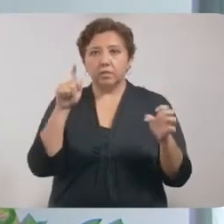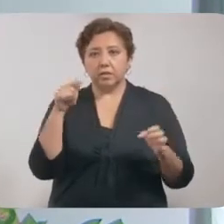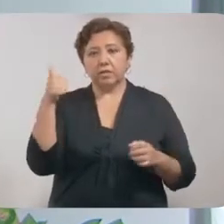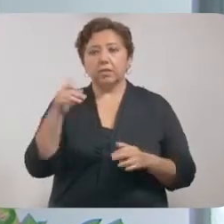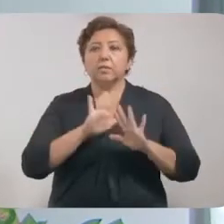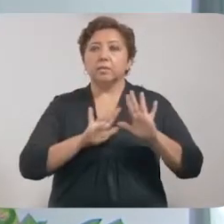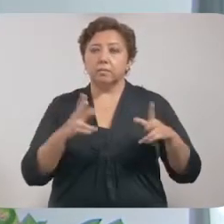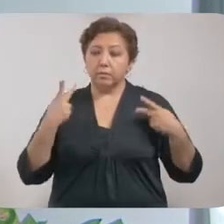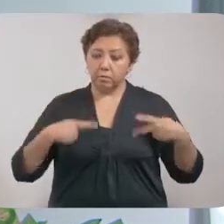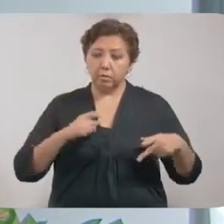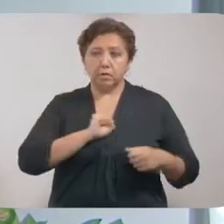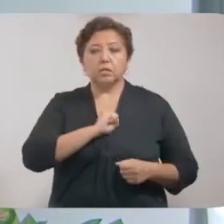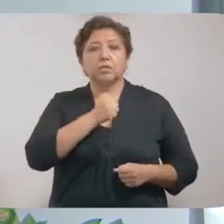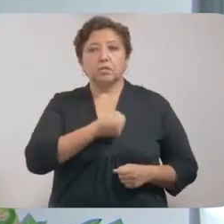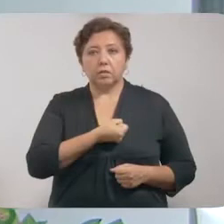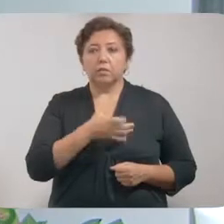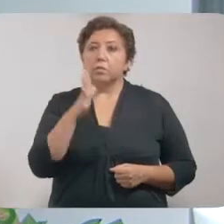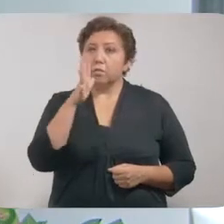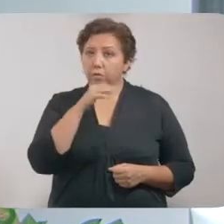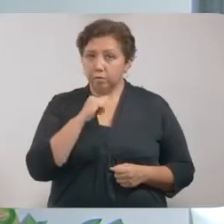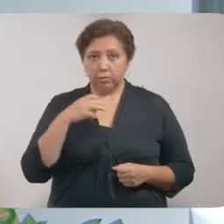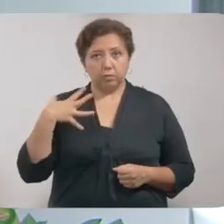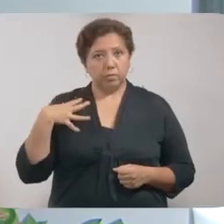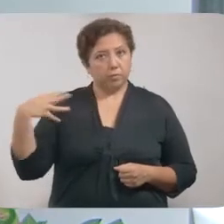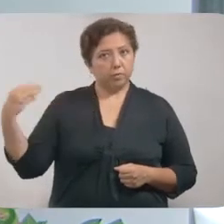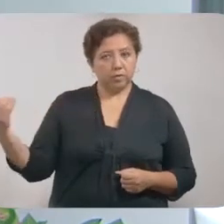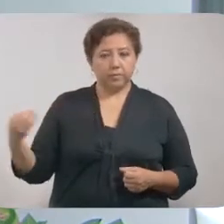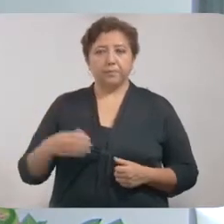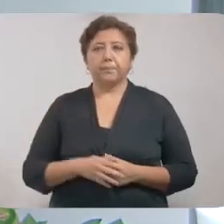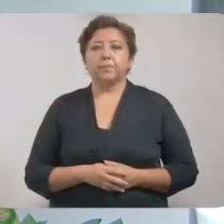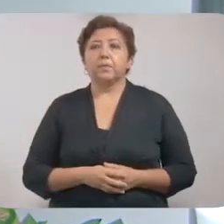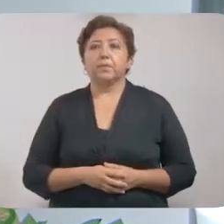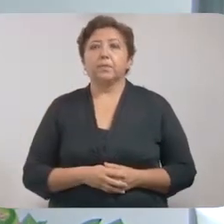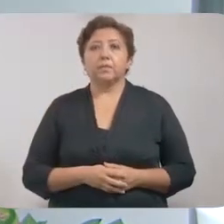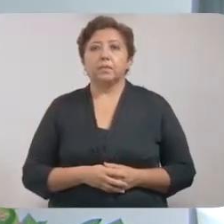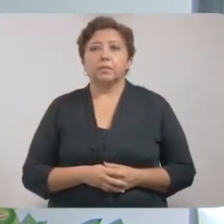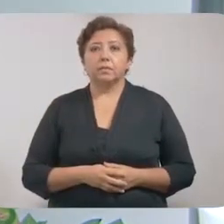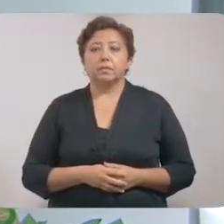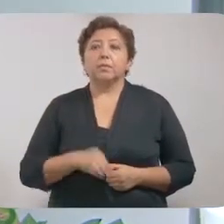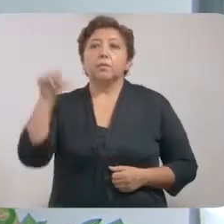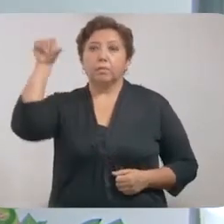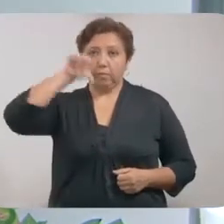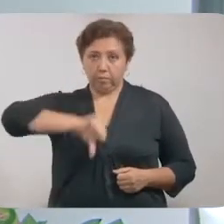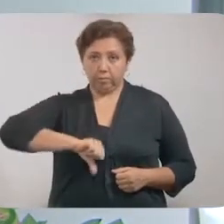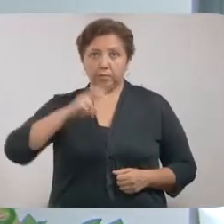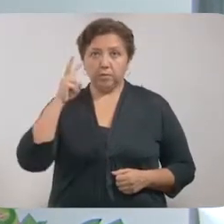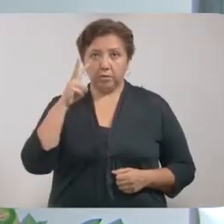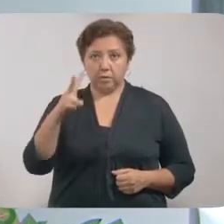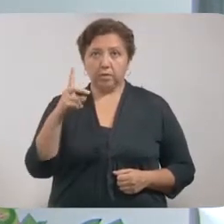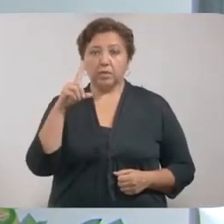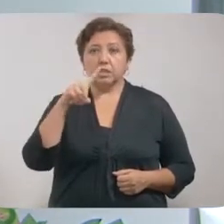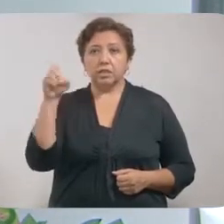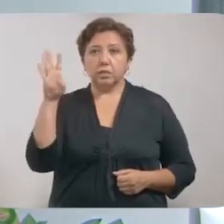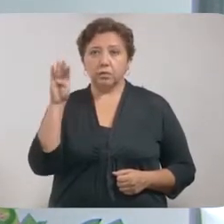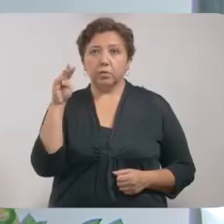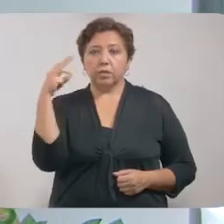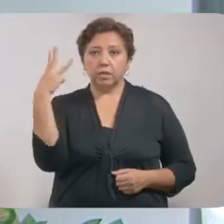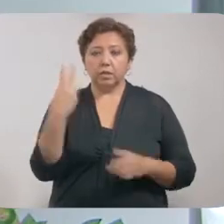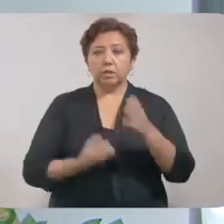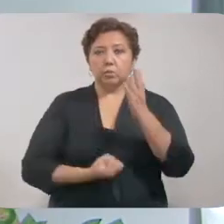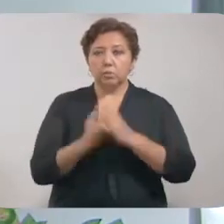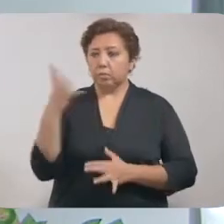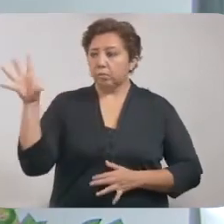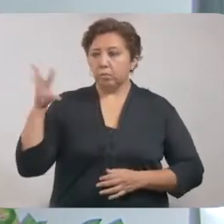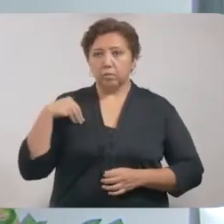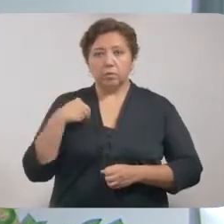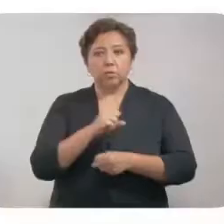5.676 pacientes ya se recuperaron. No presentan síntomas ni pueden contagiar. Hoy se detectaron 193 nuevos